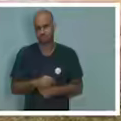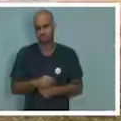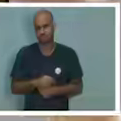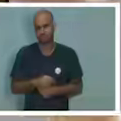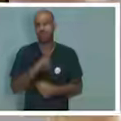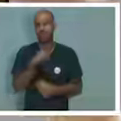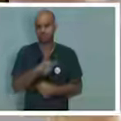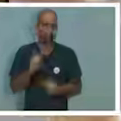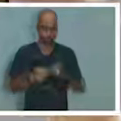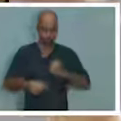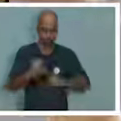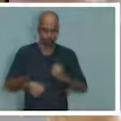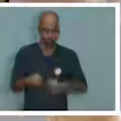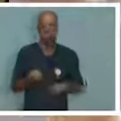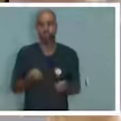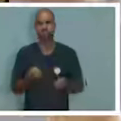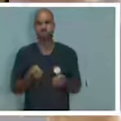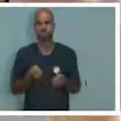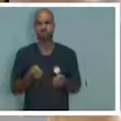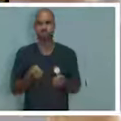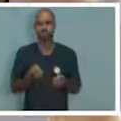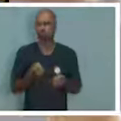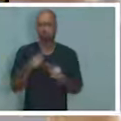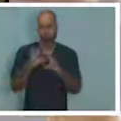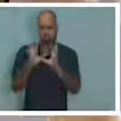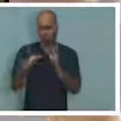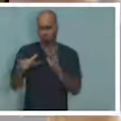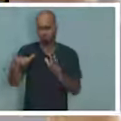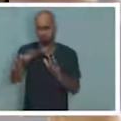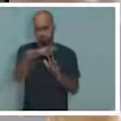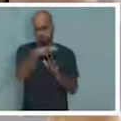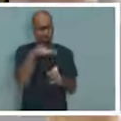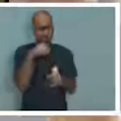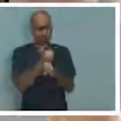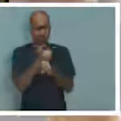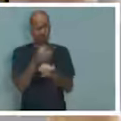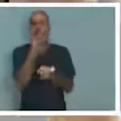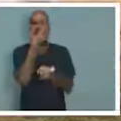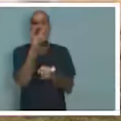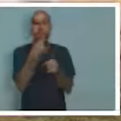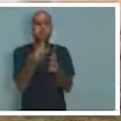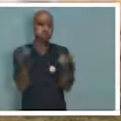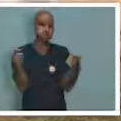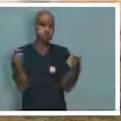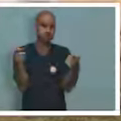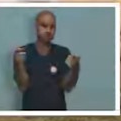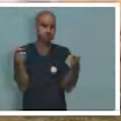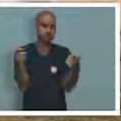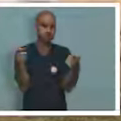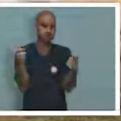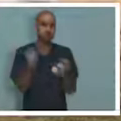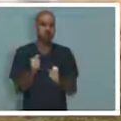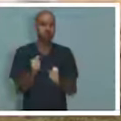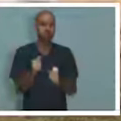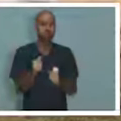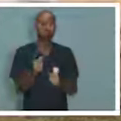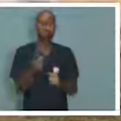el parto, desde los nacimientos, desde la cubrición. Todos son jóvenes, prácticamente,